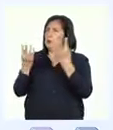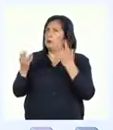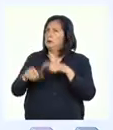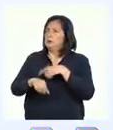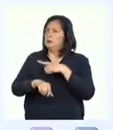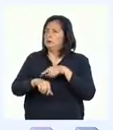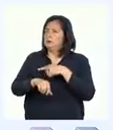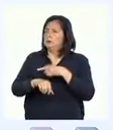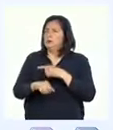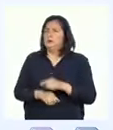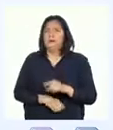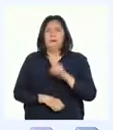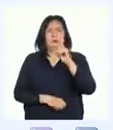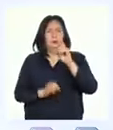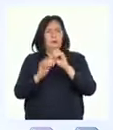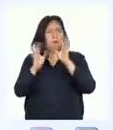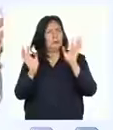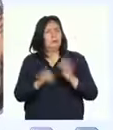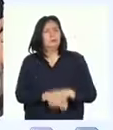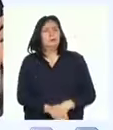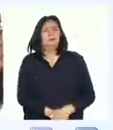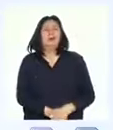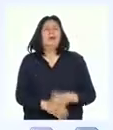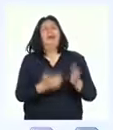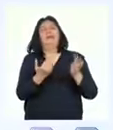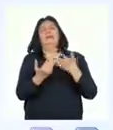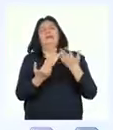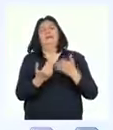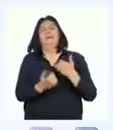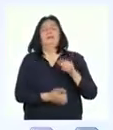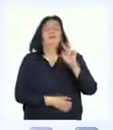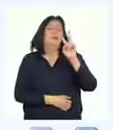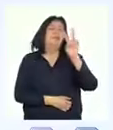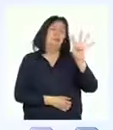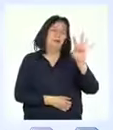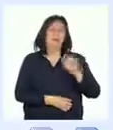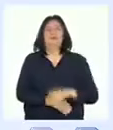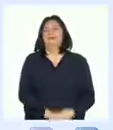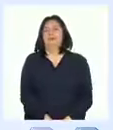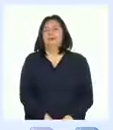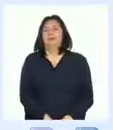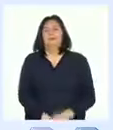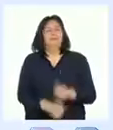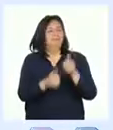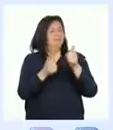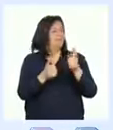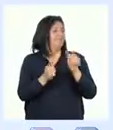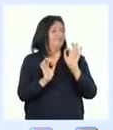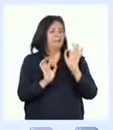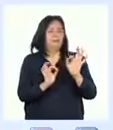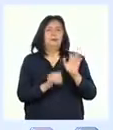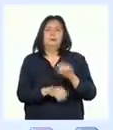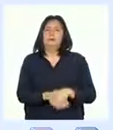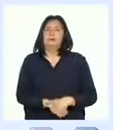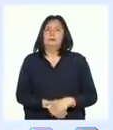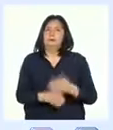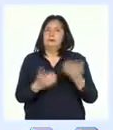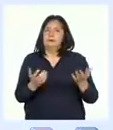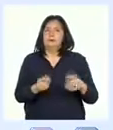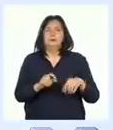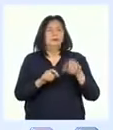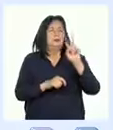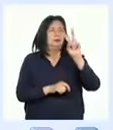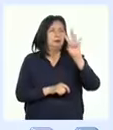cuántas horas hay en un día? Eso es fácil, 24 horas. Exacto. Y si de